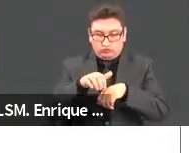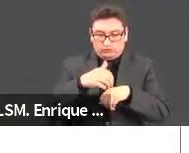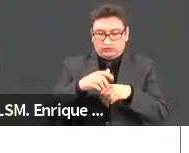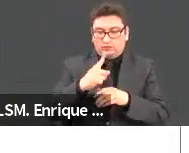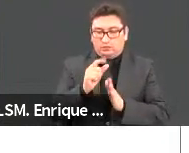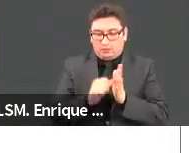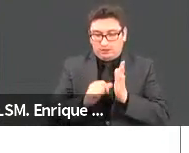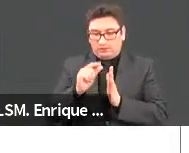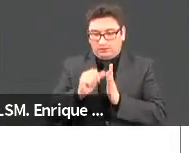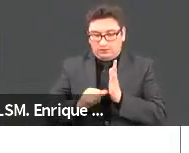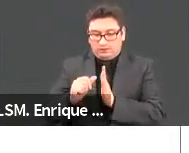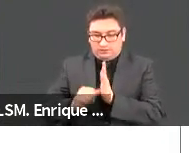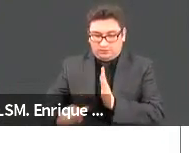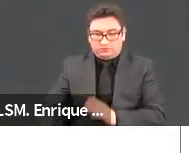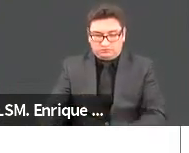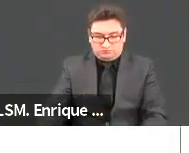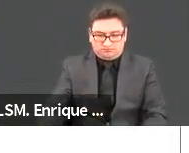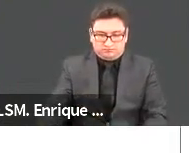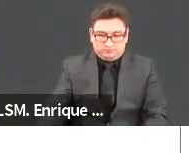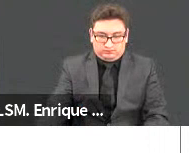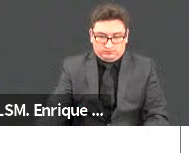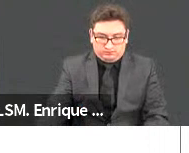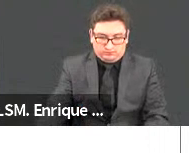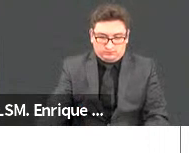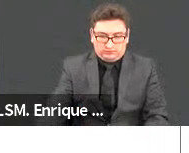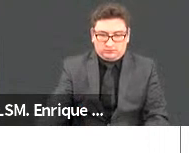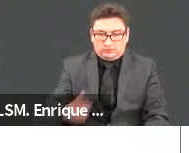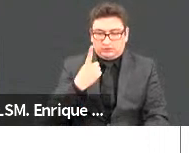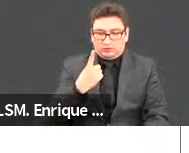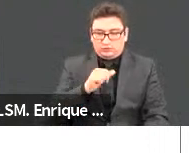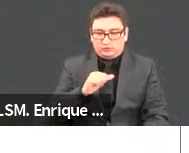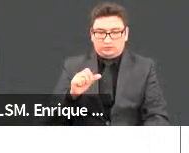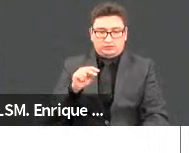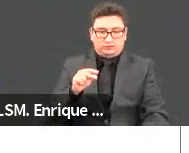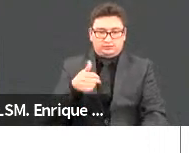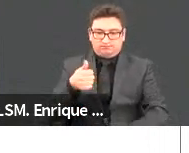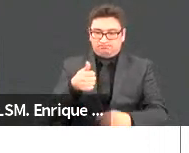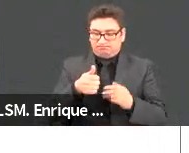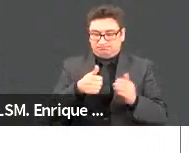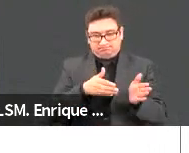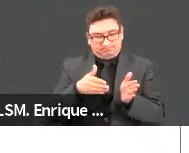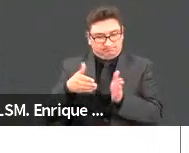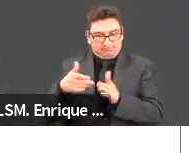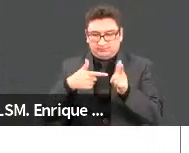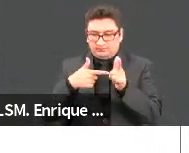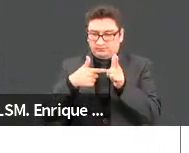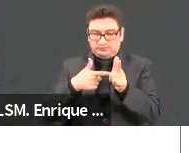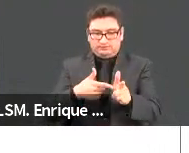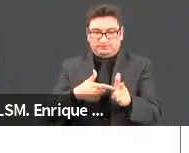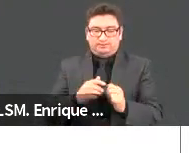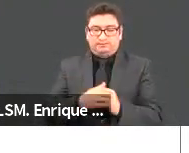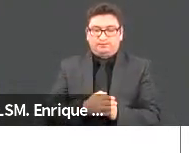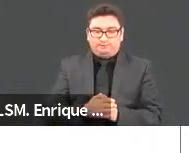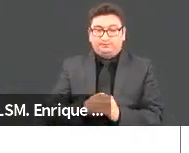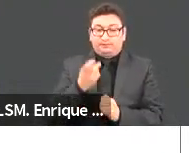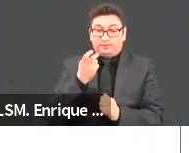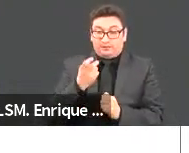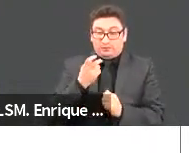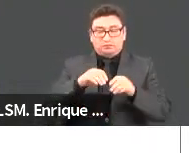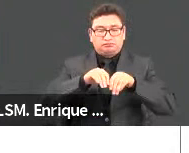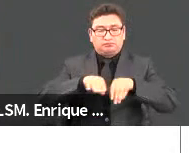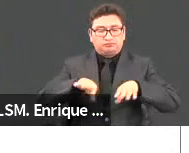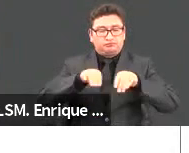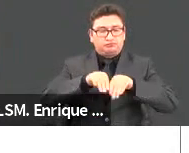salía un número, ¿sí? Del 1 al 86 consecutivos. Esta